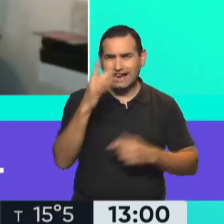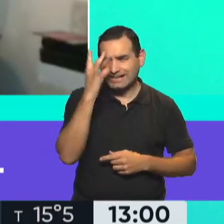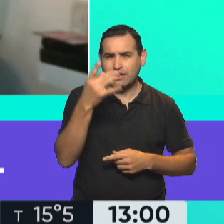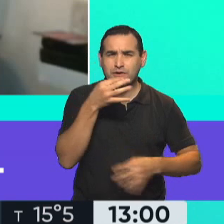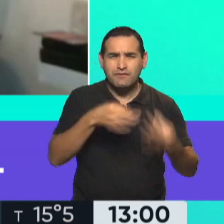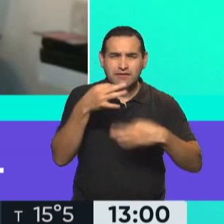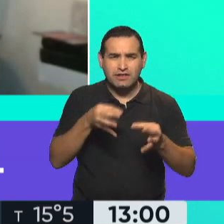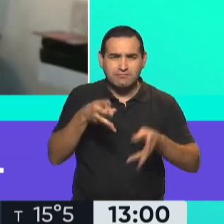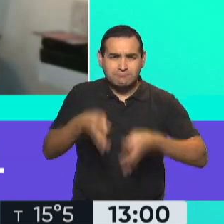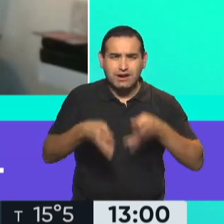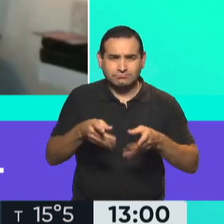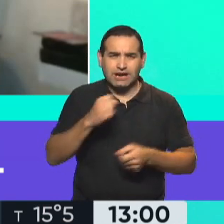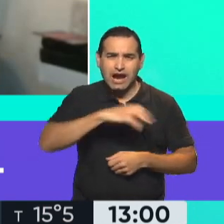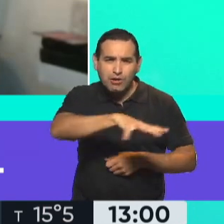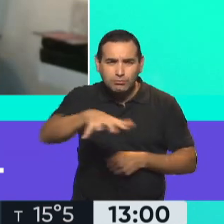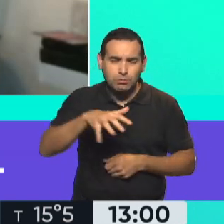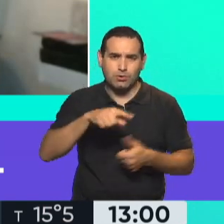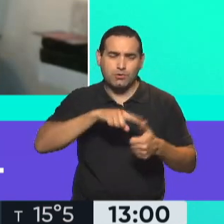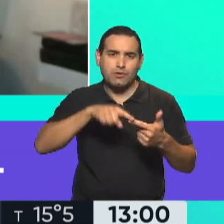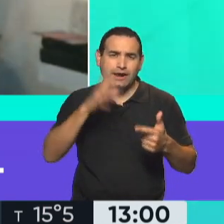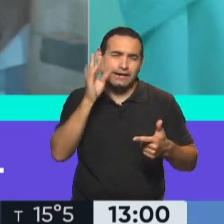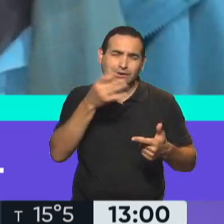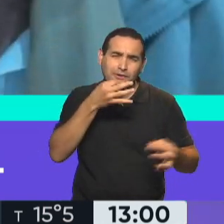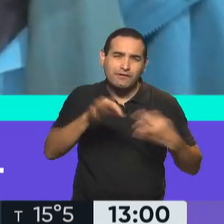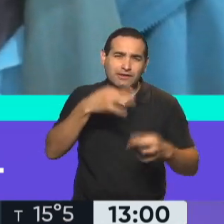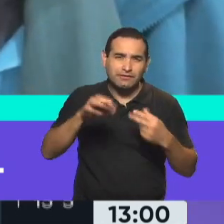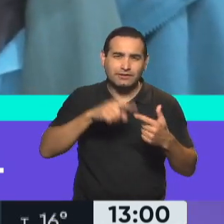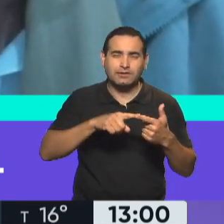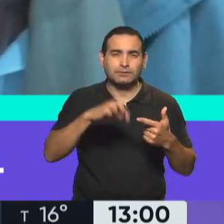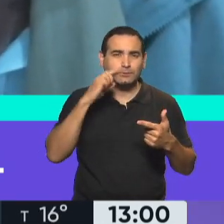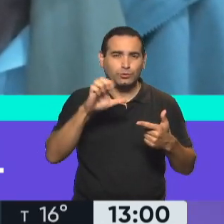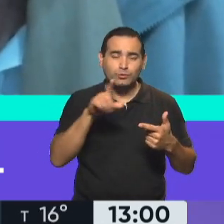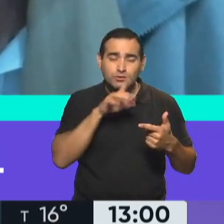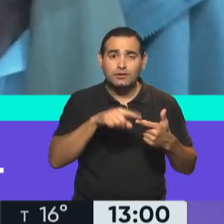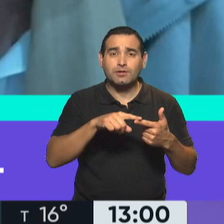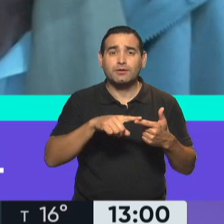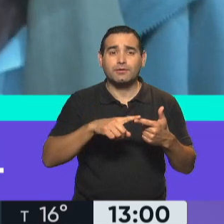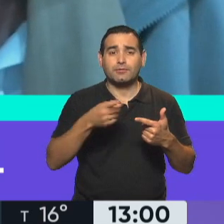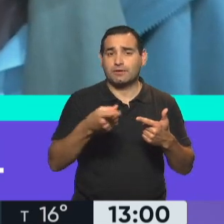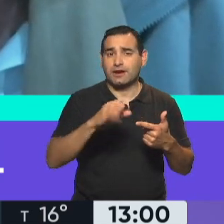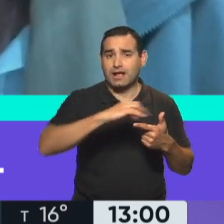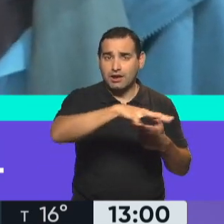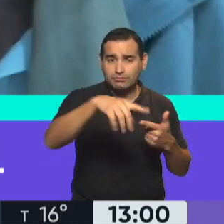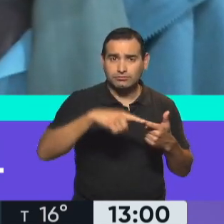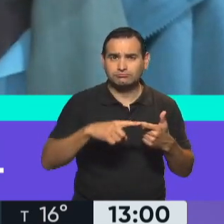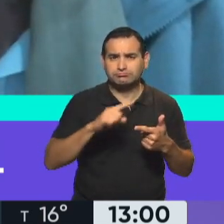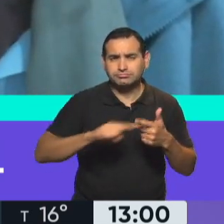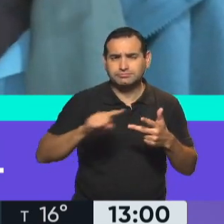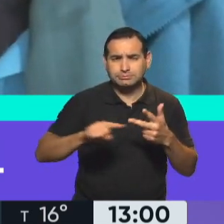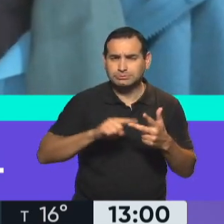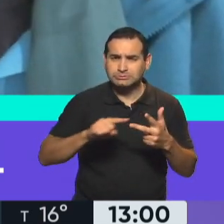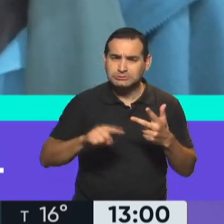venta de maquinarias agrícolas, récord de venta de pick-up para el sector rural. En fin, hay un